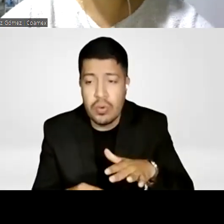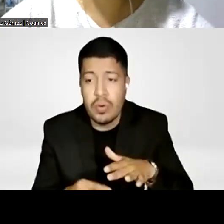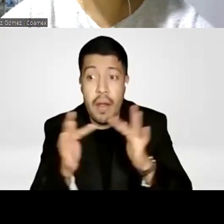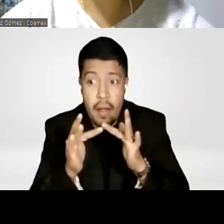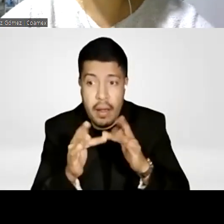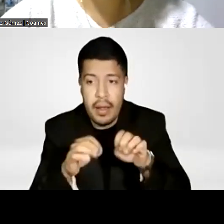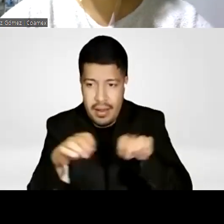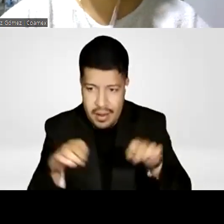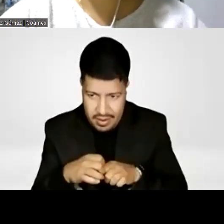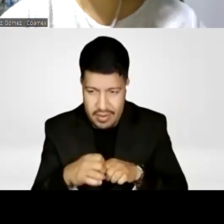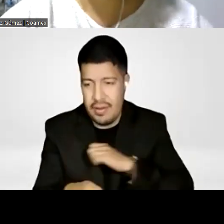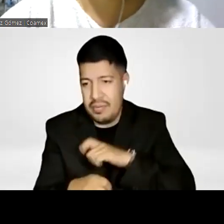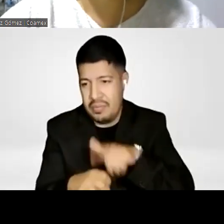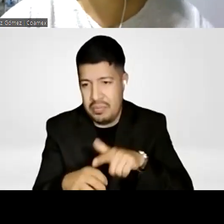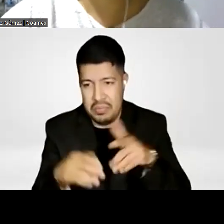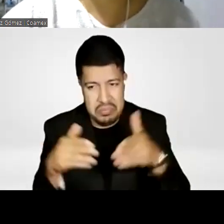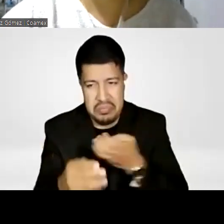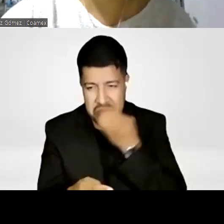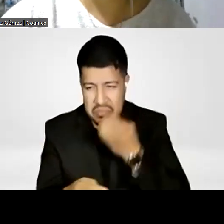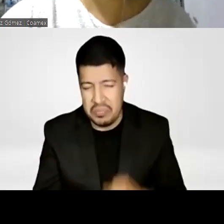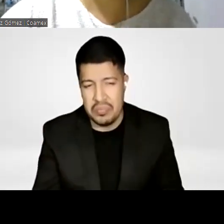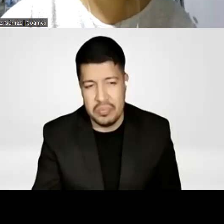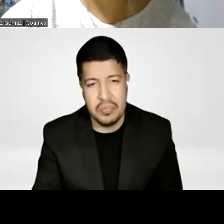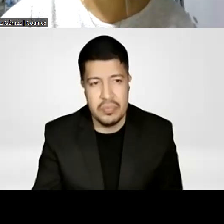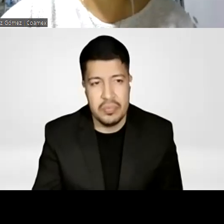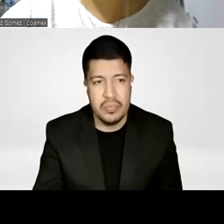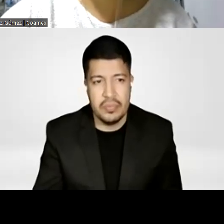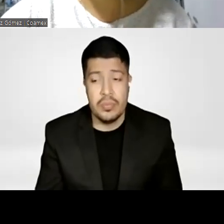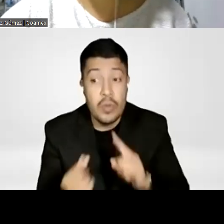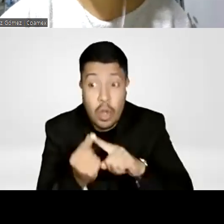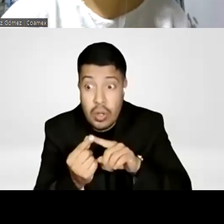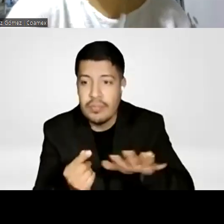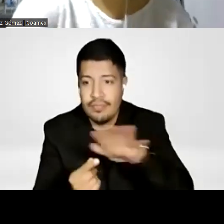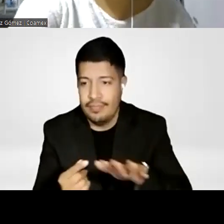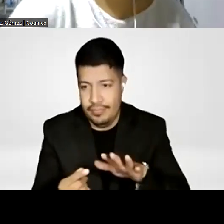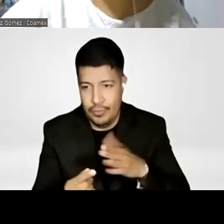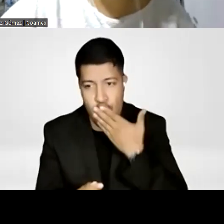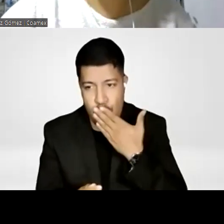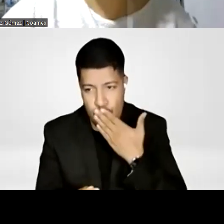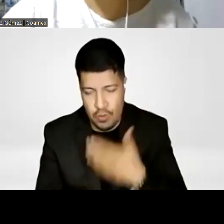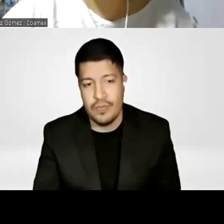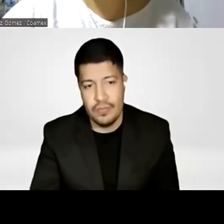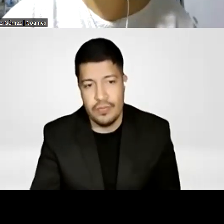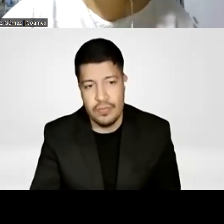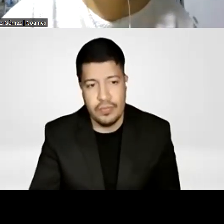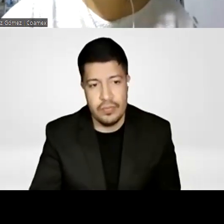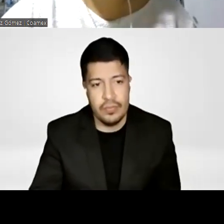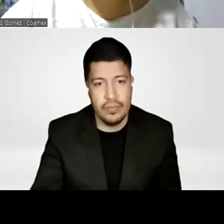especialista a sus escuelas. Acá en el caso de Sonora, con gusto les podemos apoyar.